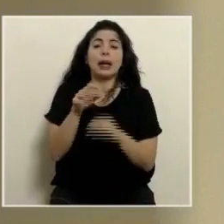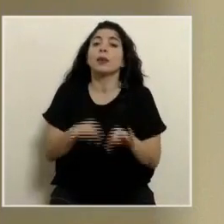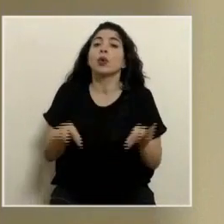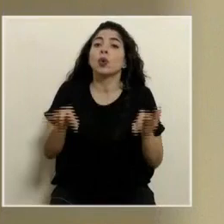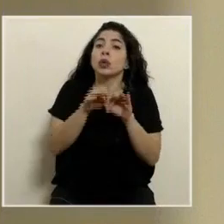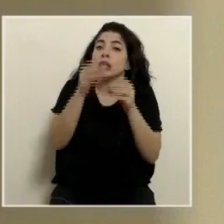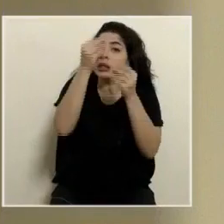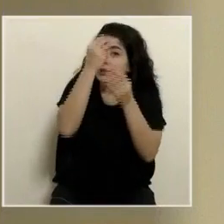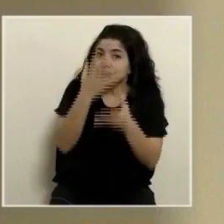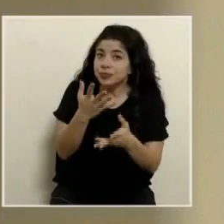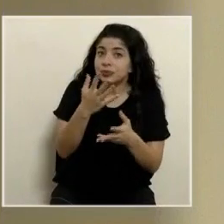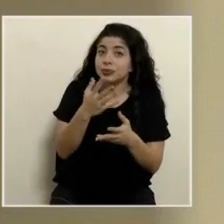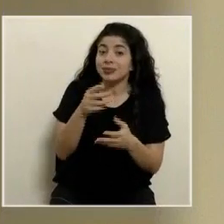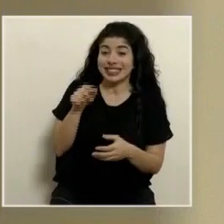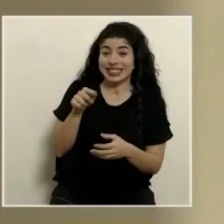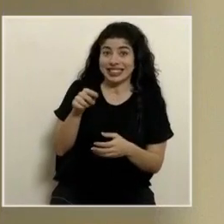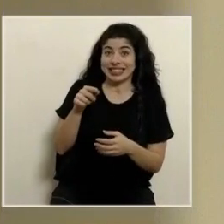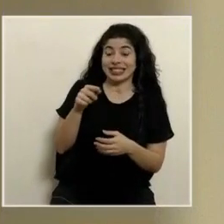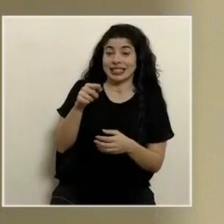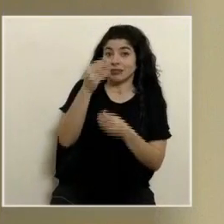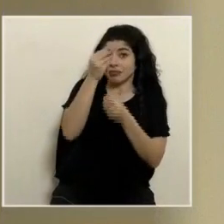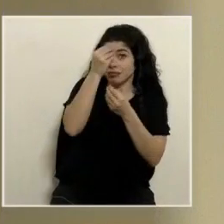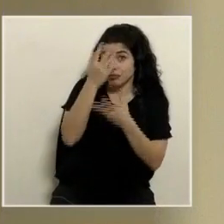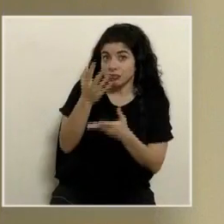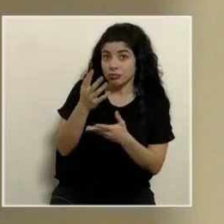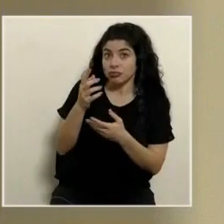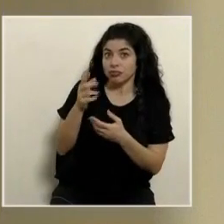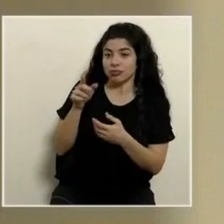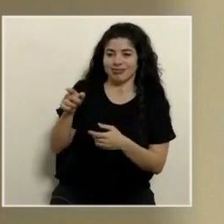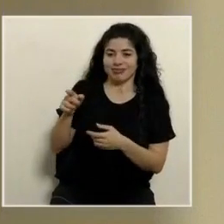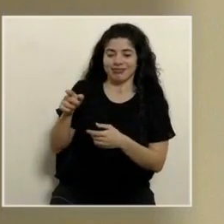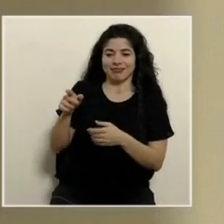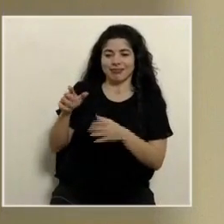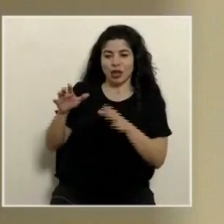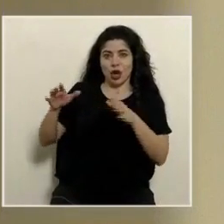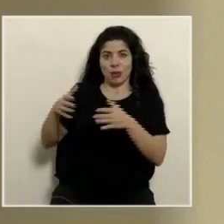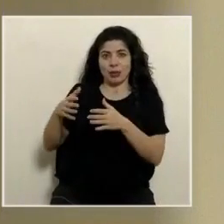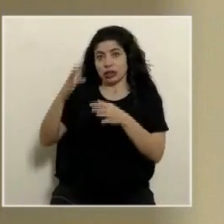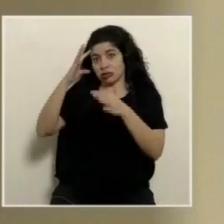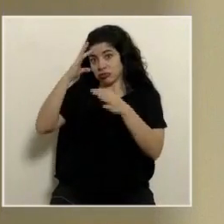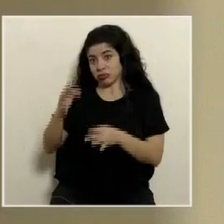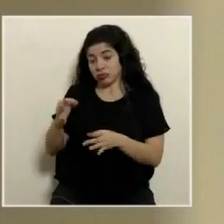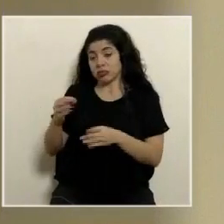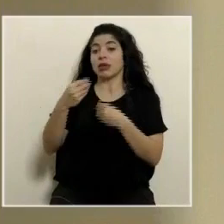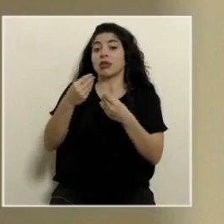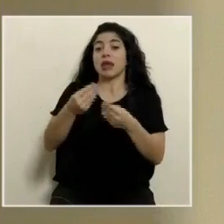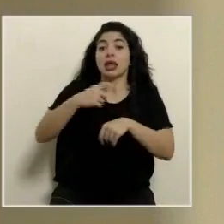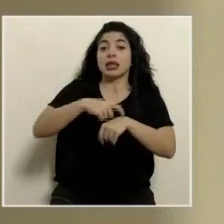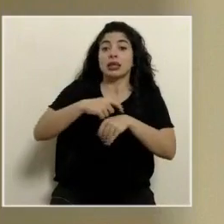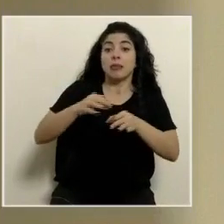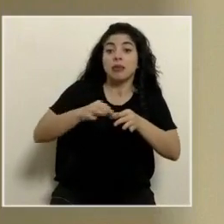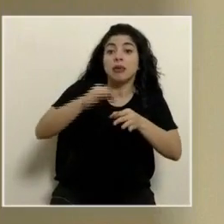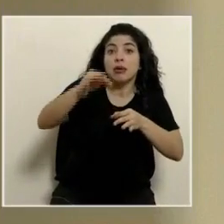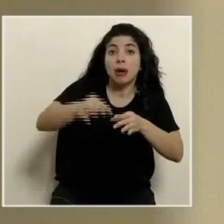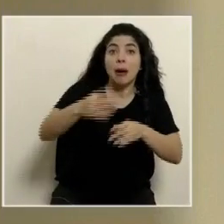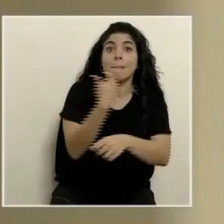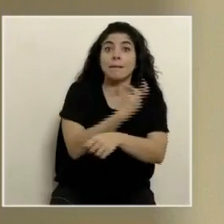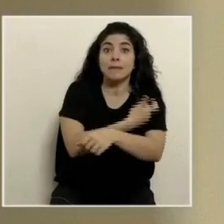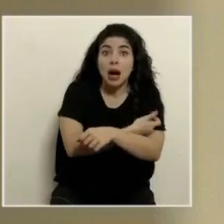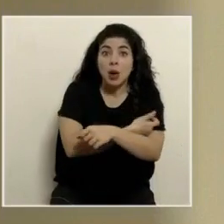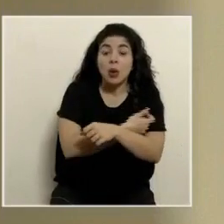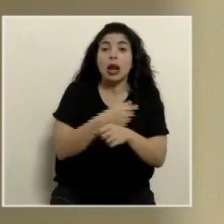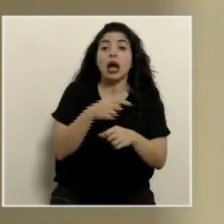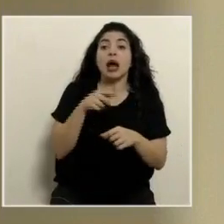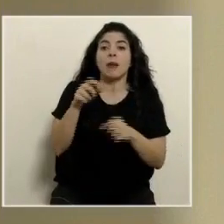importante indicar que esta indicación de la resolución que se toma de espaciar las dosis de la vacuna de Pfizer también permite pues